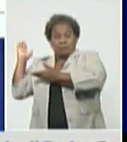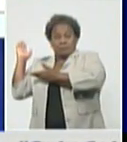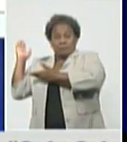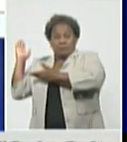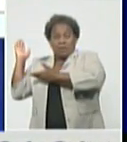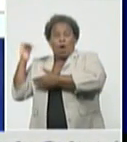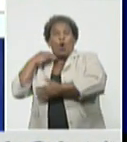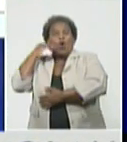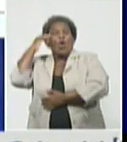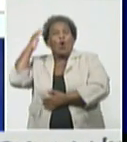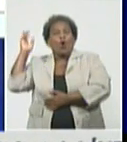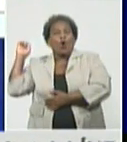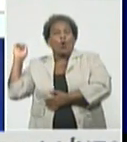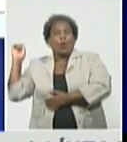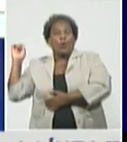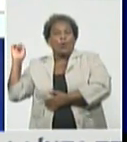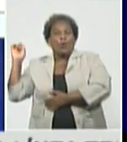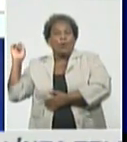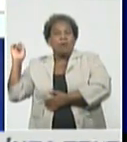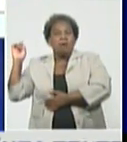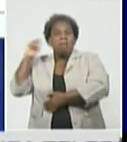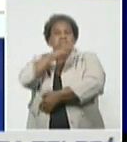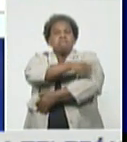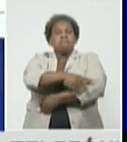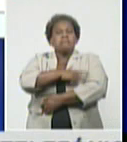colores los países.